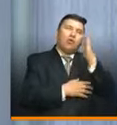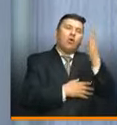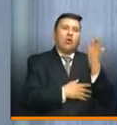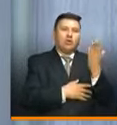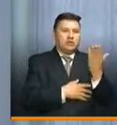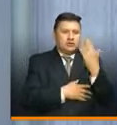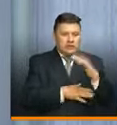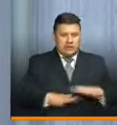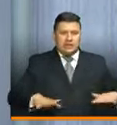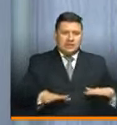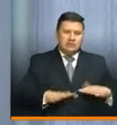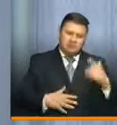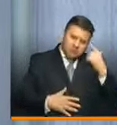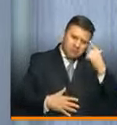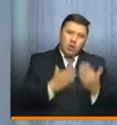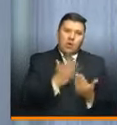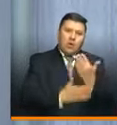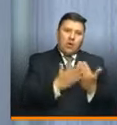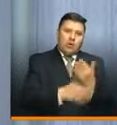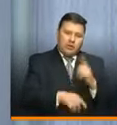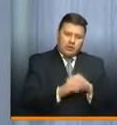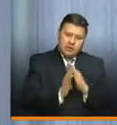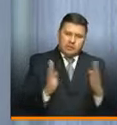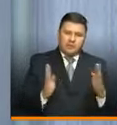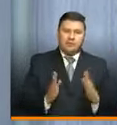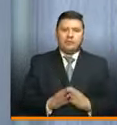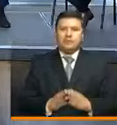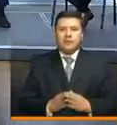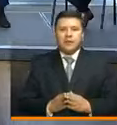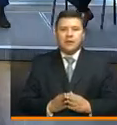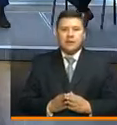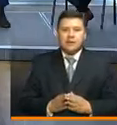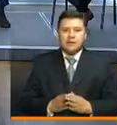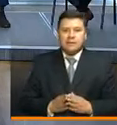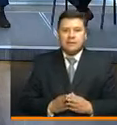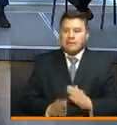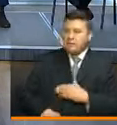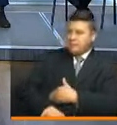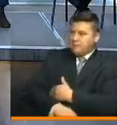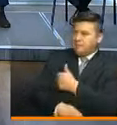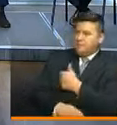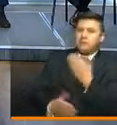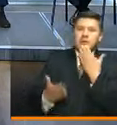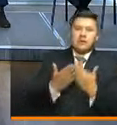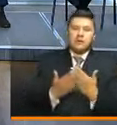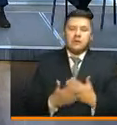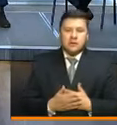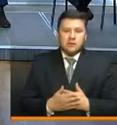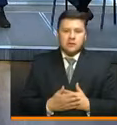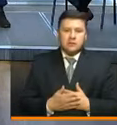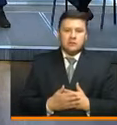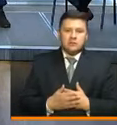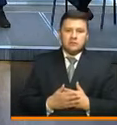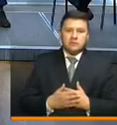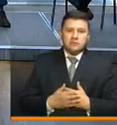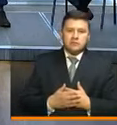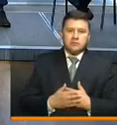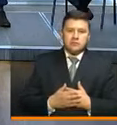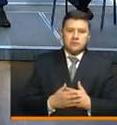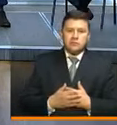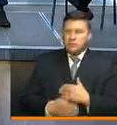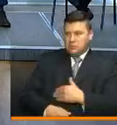darle el espacio a la innovación en estos ejercicios. Bueno, ministro, muchas gracias. Yo creo que quizás sí.